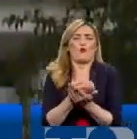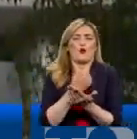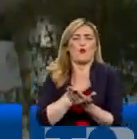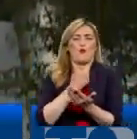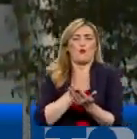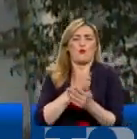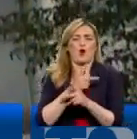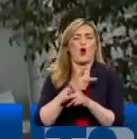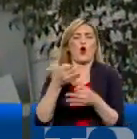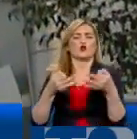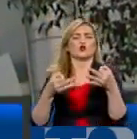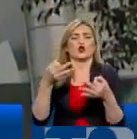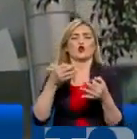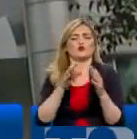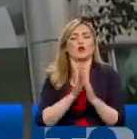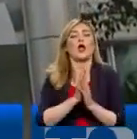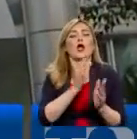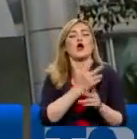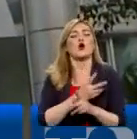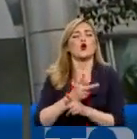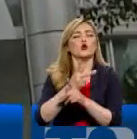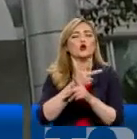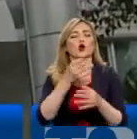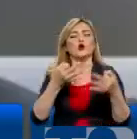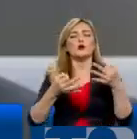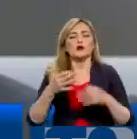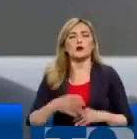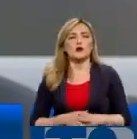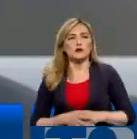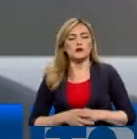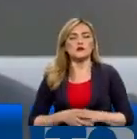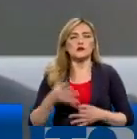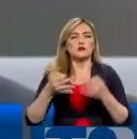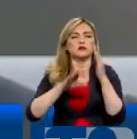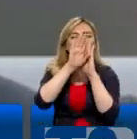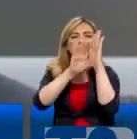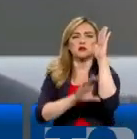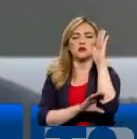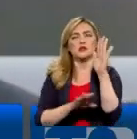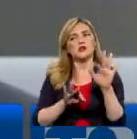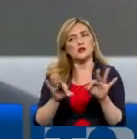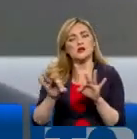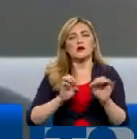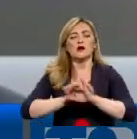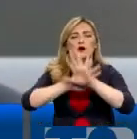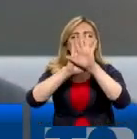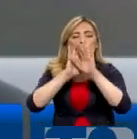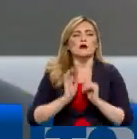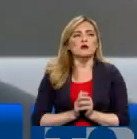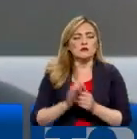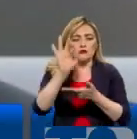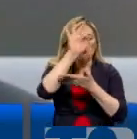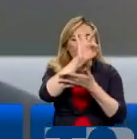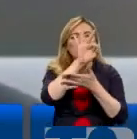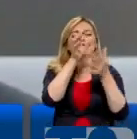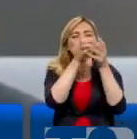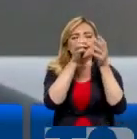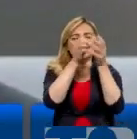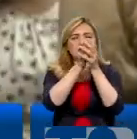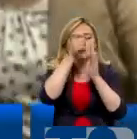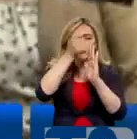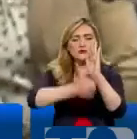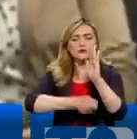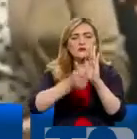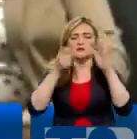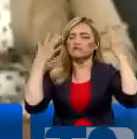Constitucional amplíe y aclare su decisión antes de ser acatada. De su lado, el representante de la Asociación de Jueces aplaude la